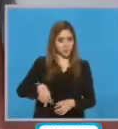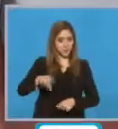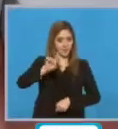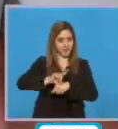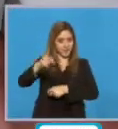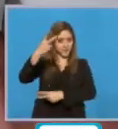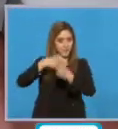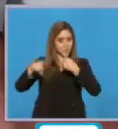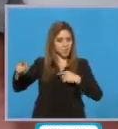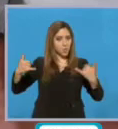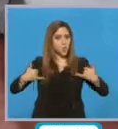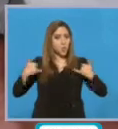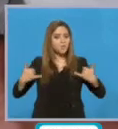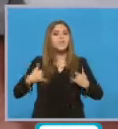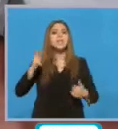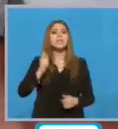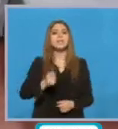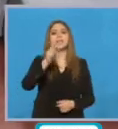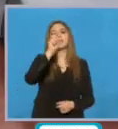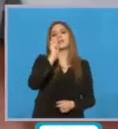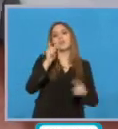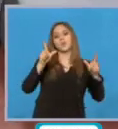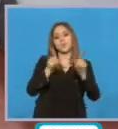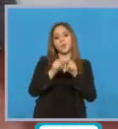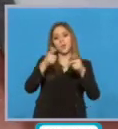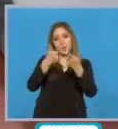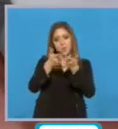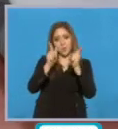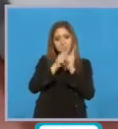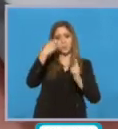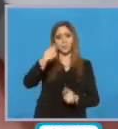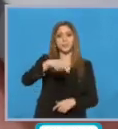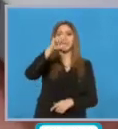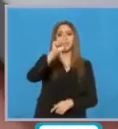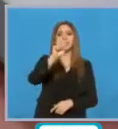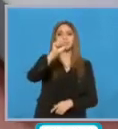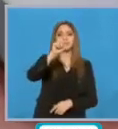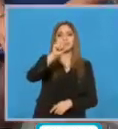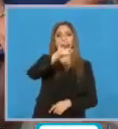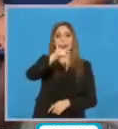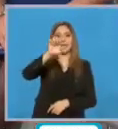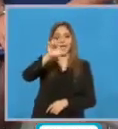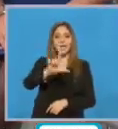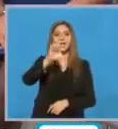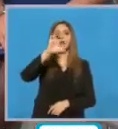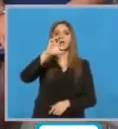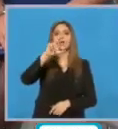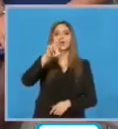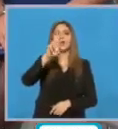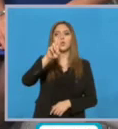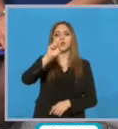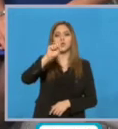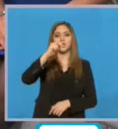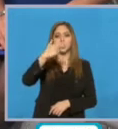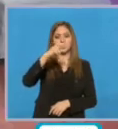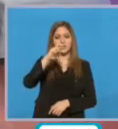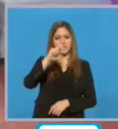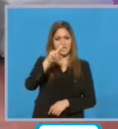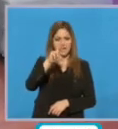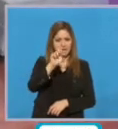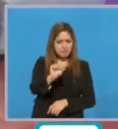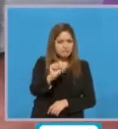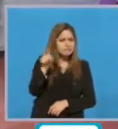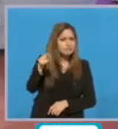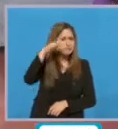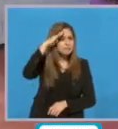acompañan estos jóvenes, ellos son los Steel Crushers. Caray. Usted se preguntará de qué se trata todo esto. Ellos